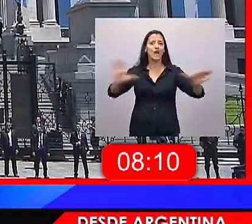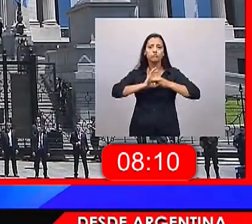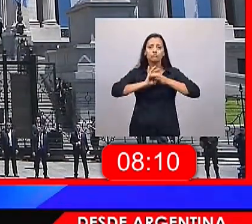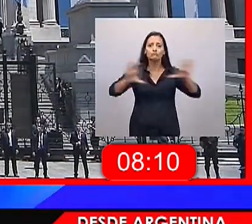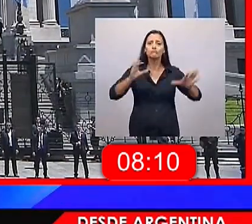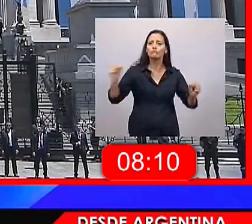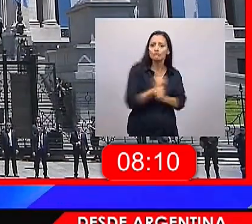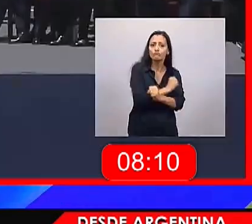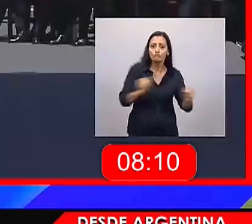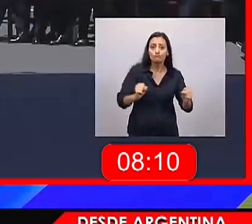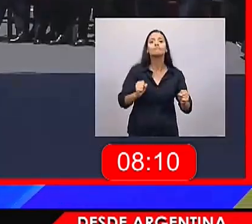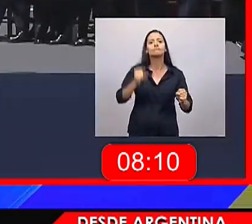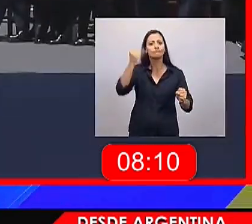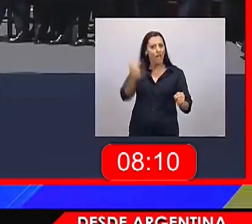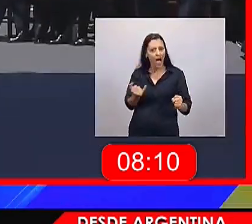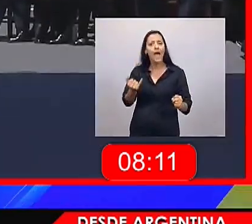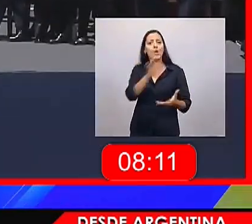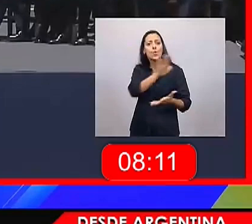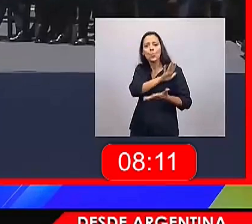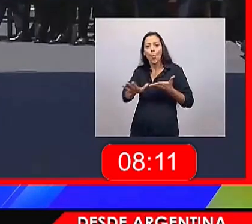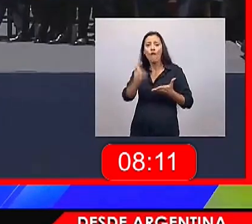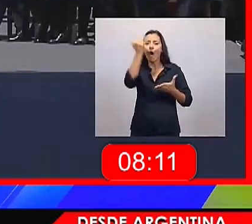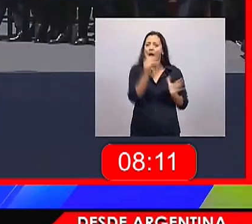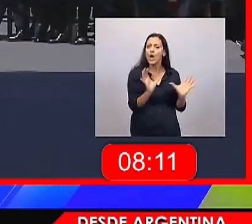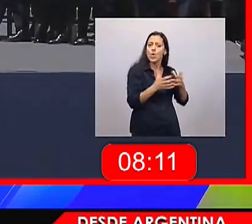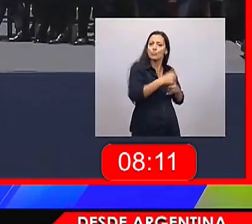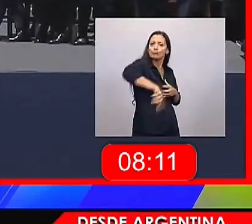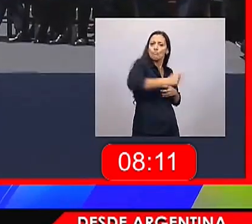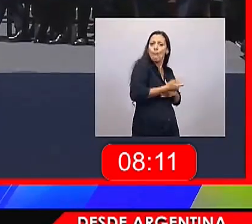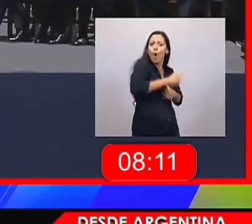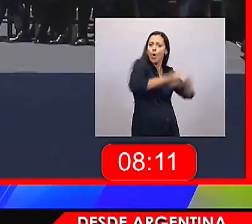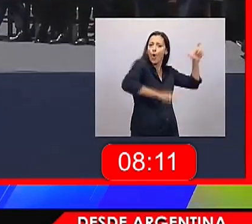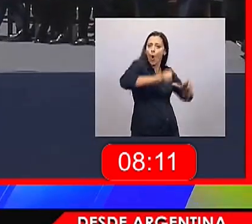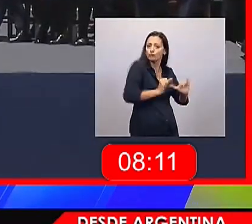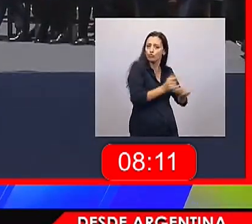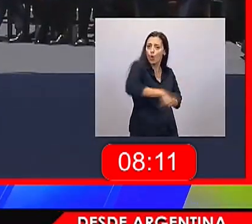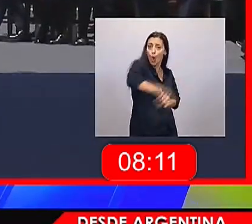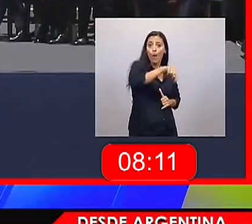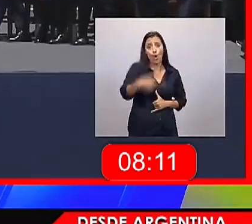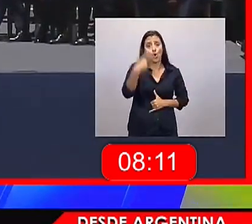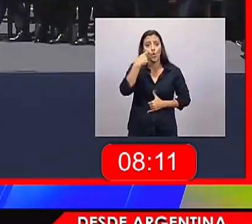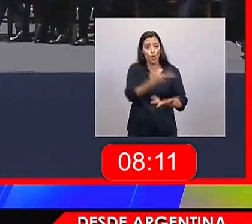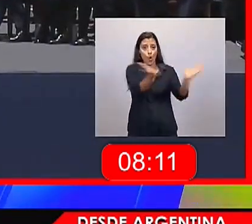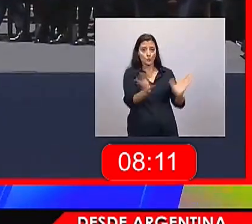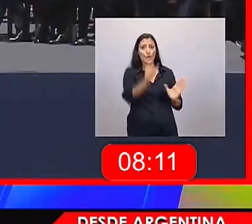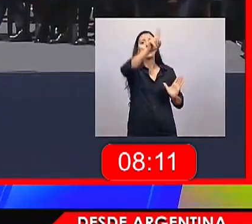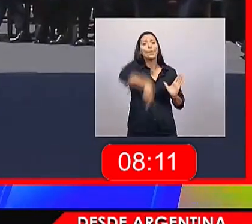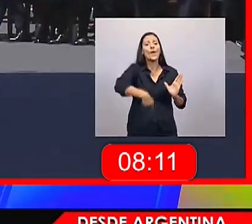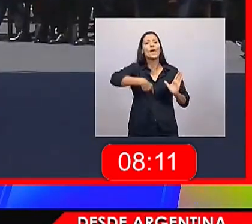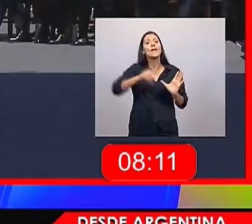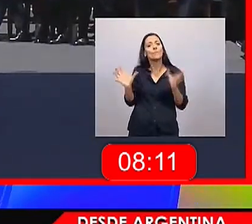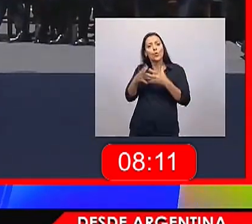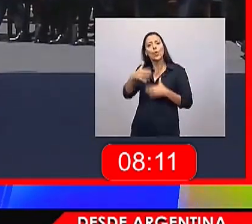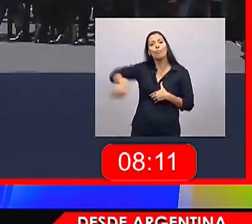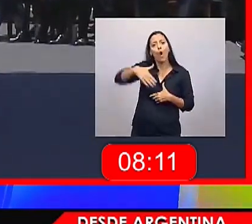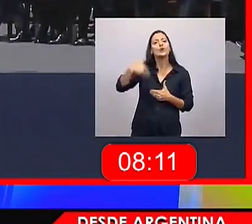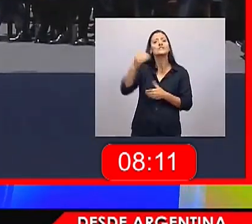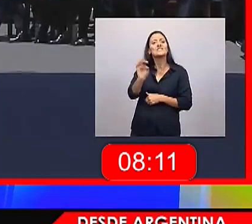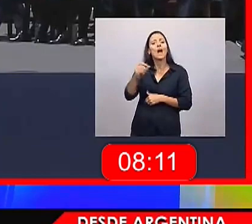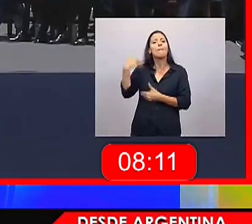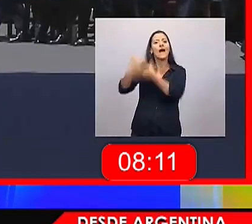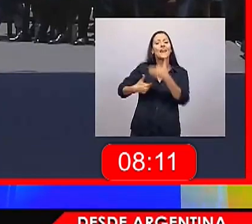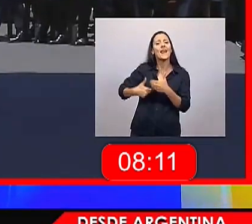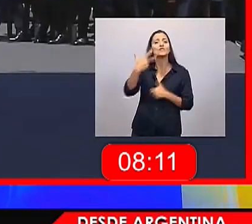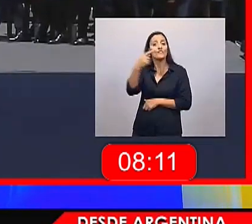que efectivamente la sociedad necesita que el gobierno haga para generar credibilidad y para generar la